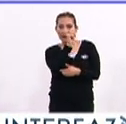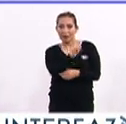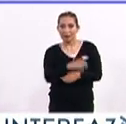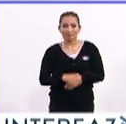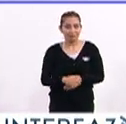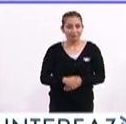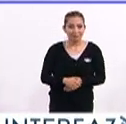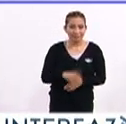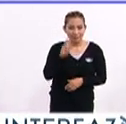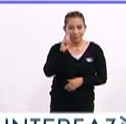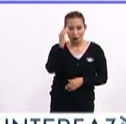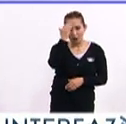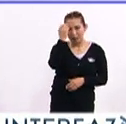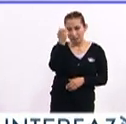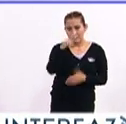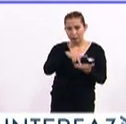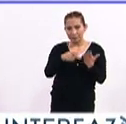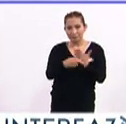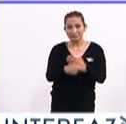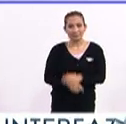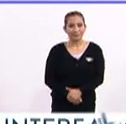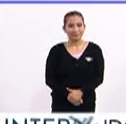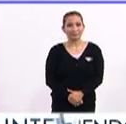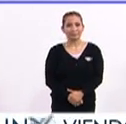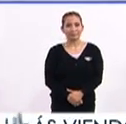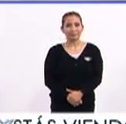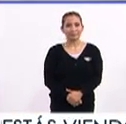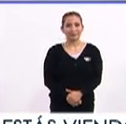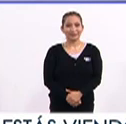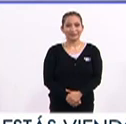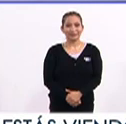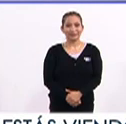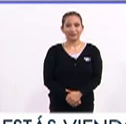Politécnico Nacional. Vamos a conocer este proyecto.